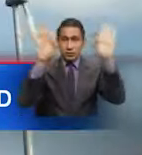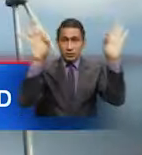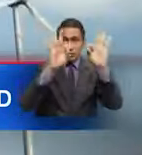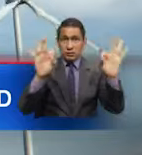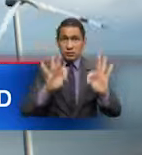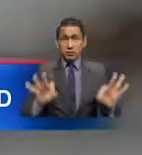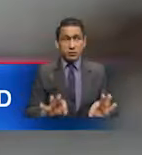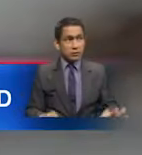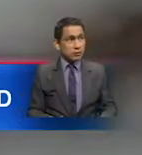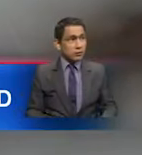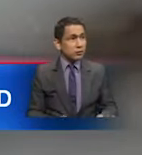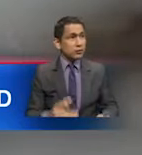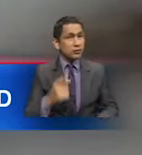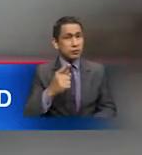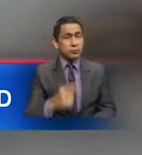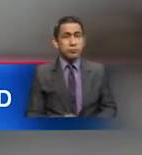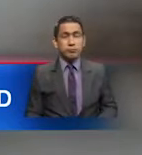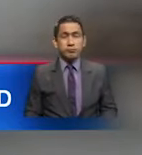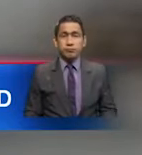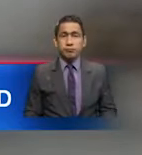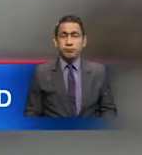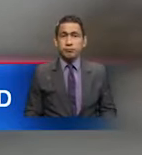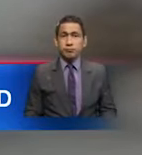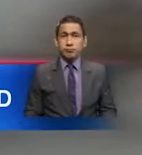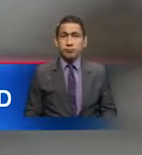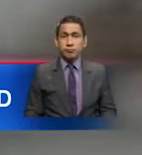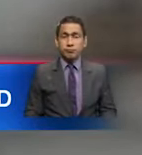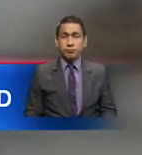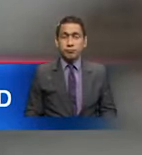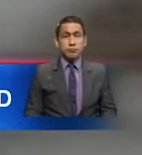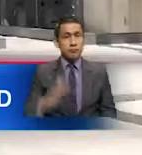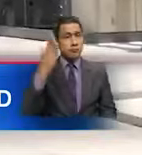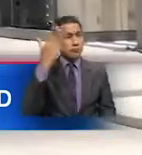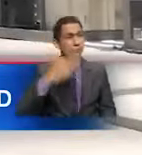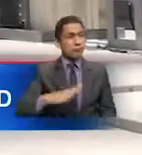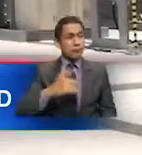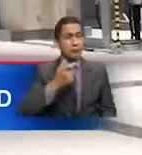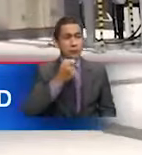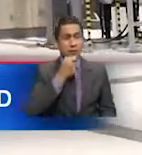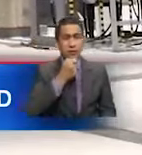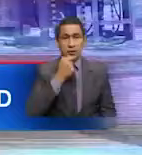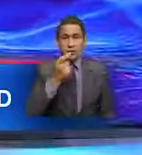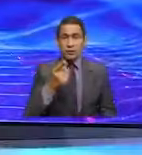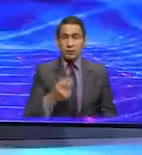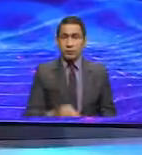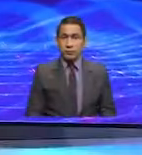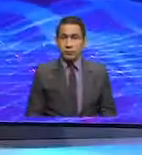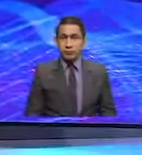tales como proyectos solares, eólicos y de biomasa. Patricio Aguas, TC Televisión.